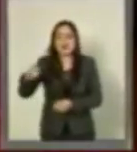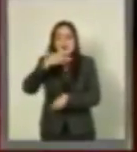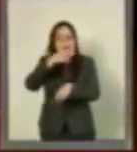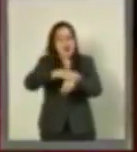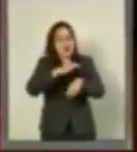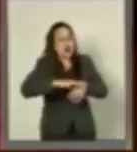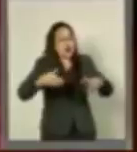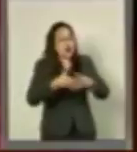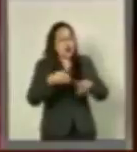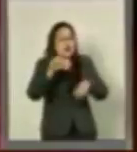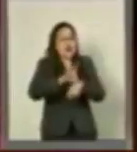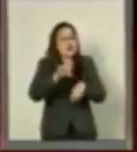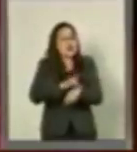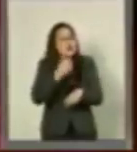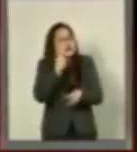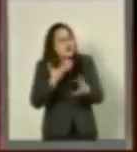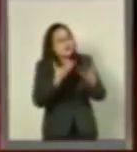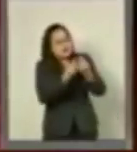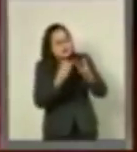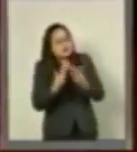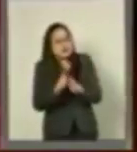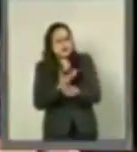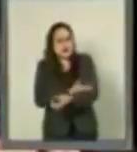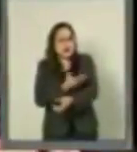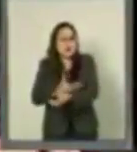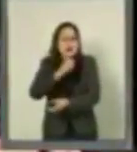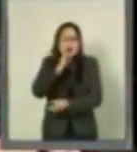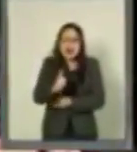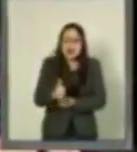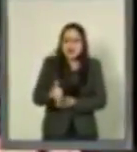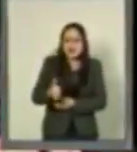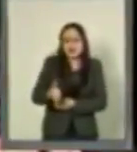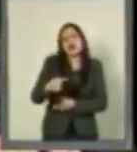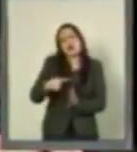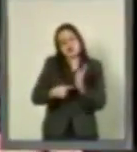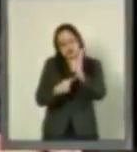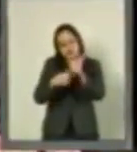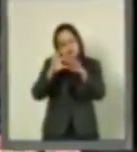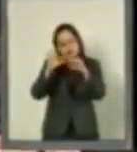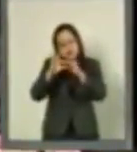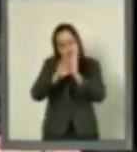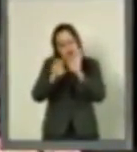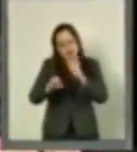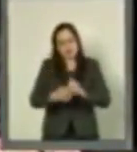hacer todos los días, pero sus colaboradores no lo acompañan. Y le voy a poner un ejemplo.